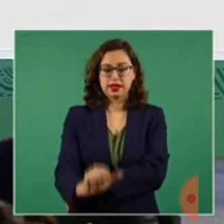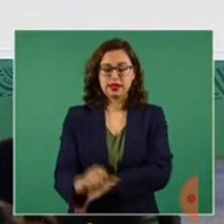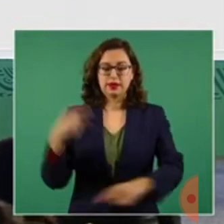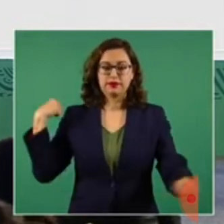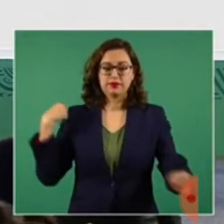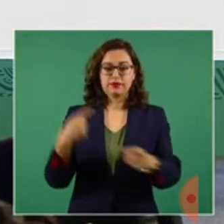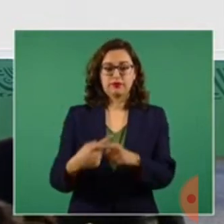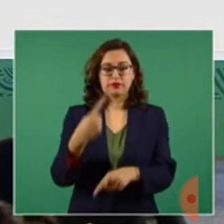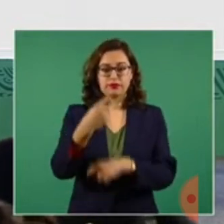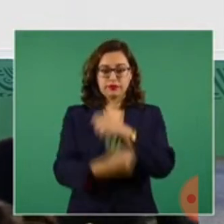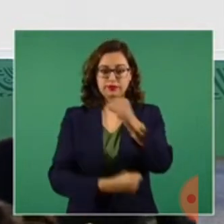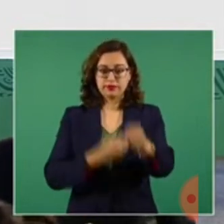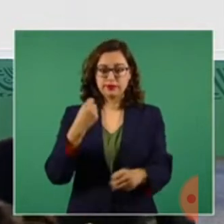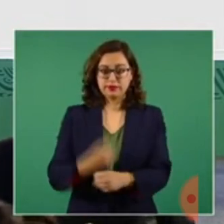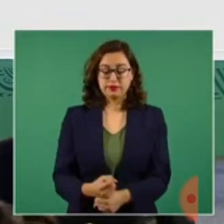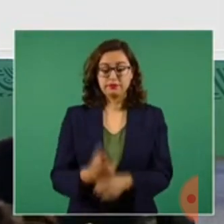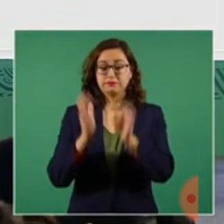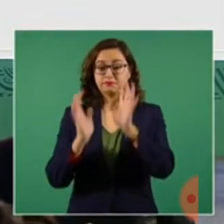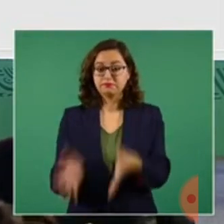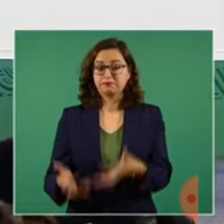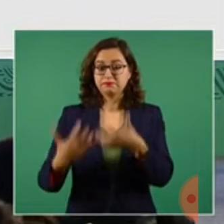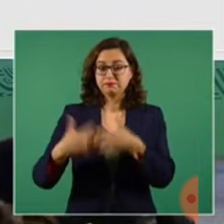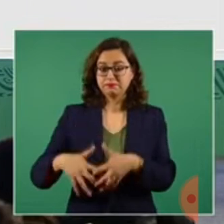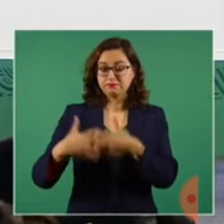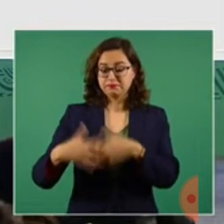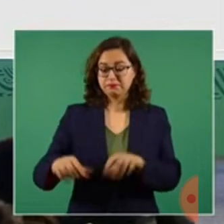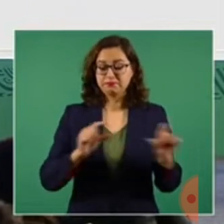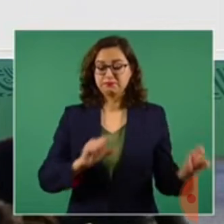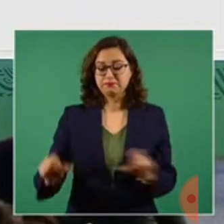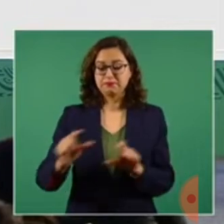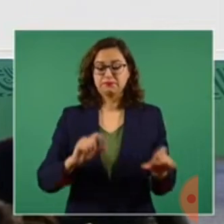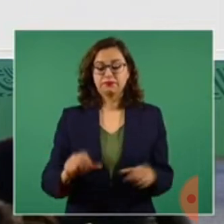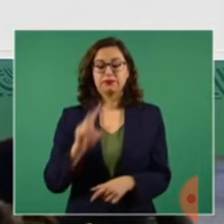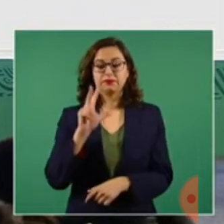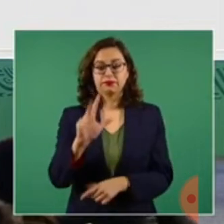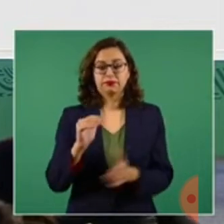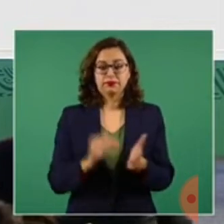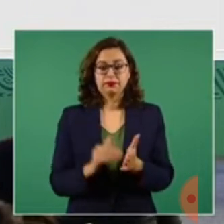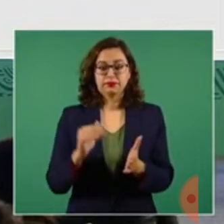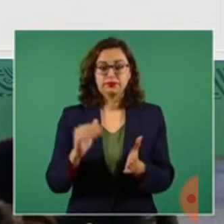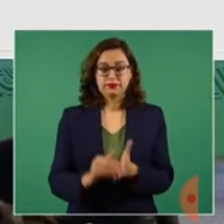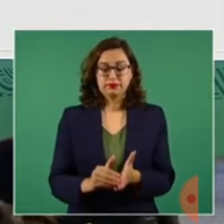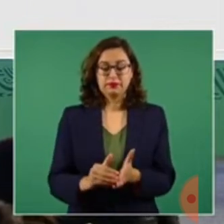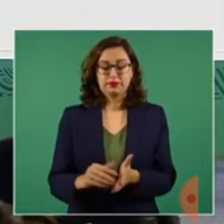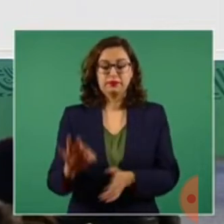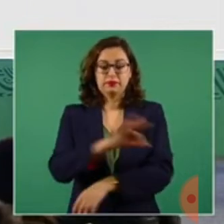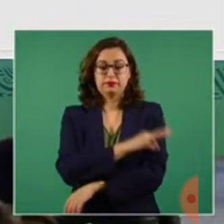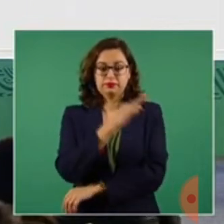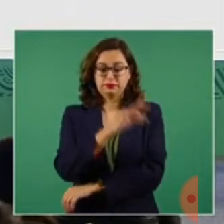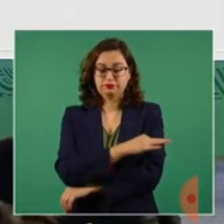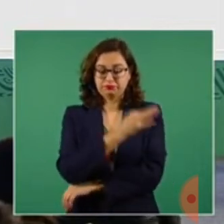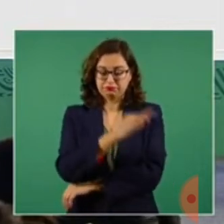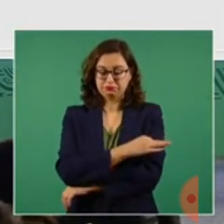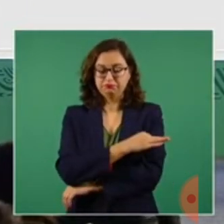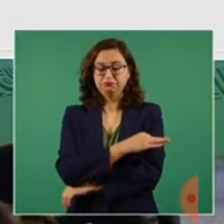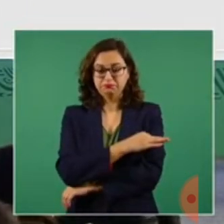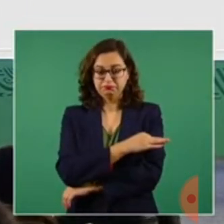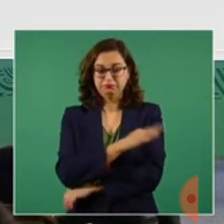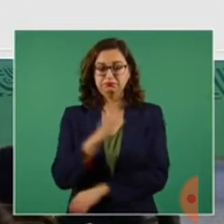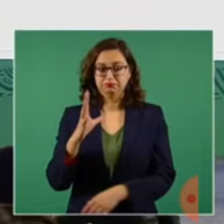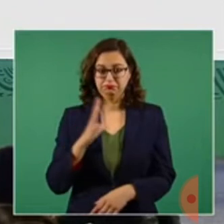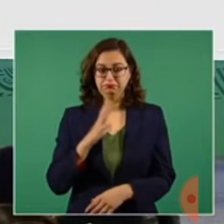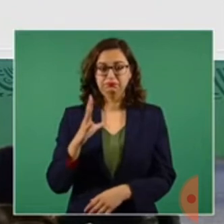más de 18 millones de dosis envasadas en México al Gobierno de México. Se